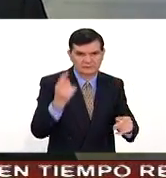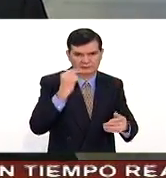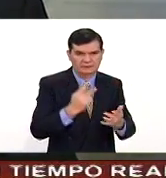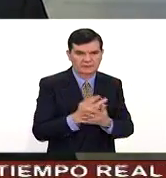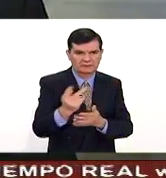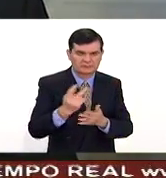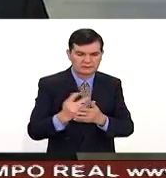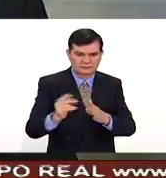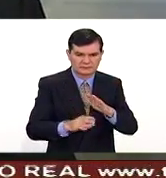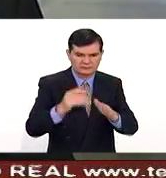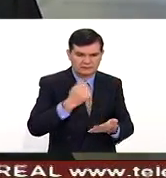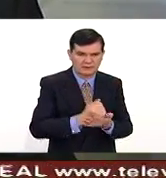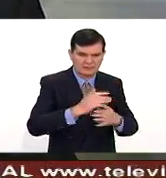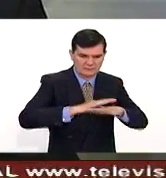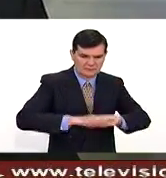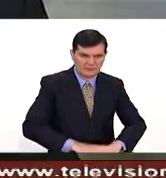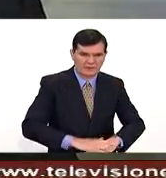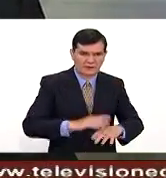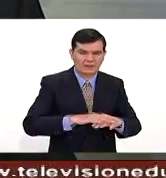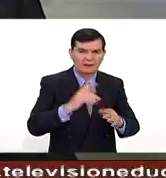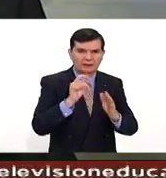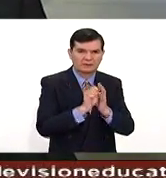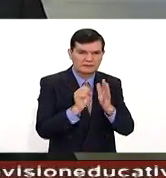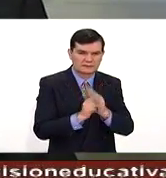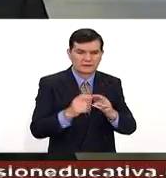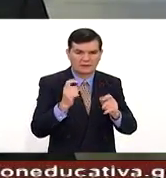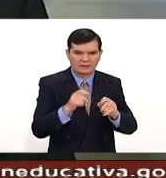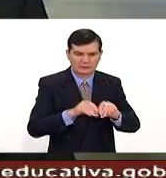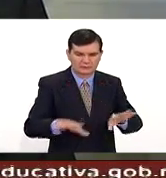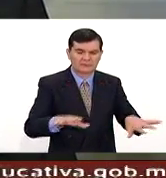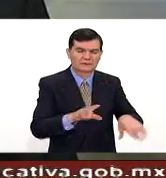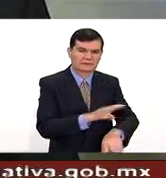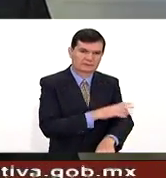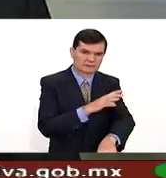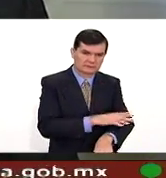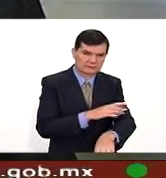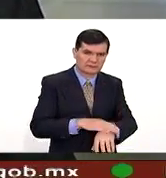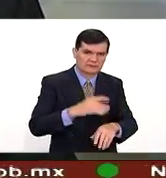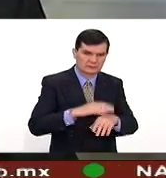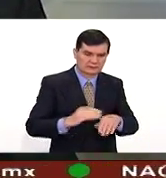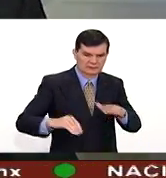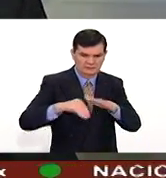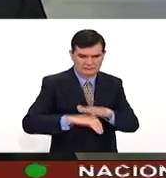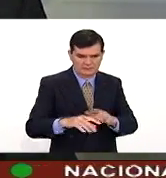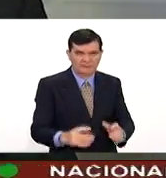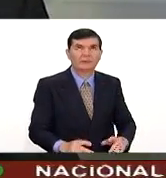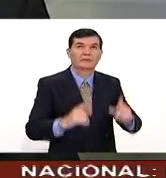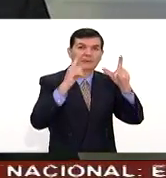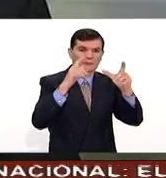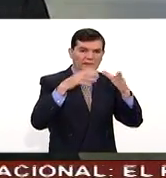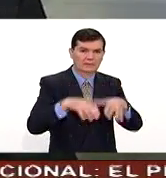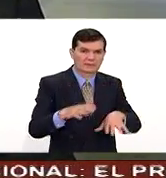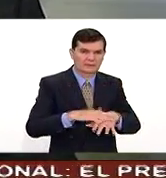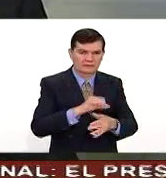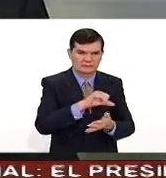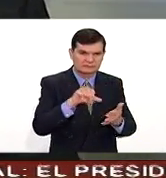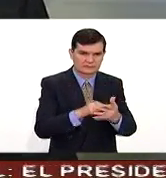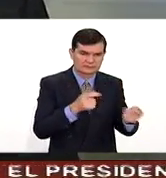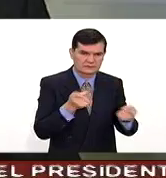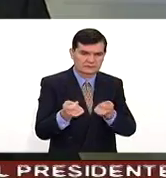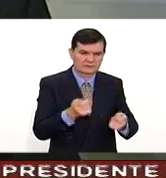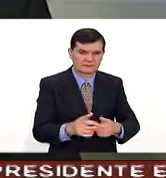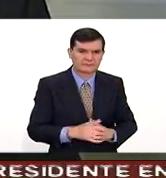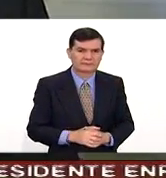para licitar la cimentación de la terminal, el sistema y la subestación eléctricas, la cimentación de la torre y el centro de